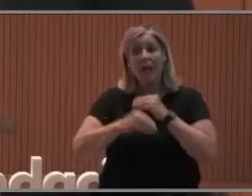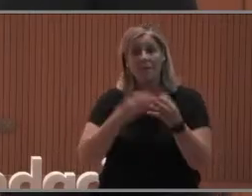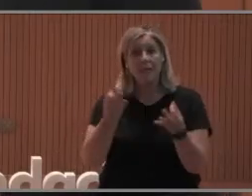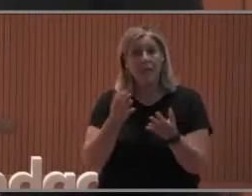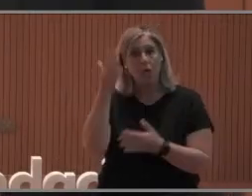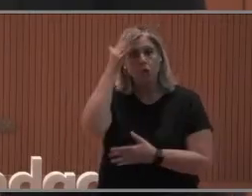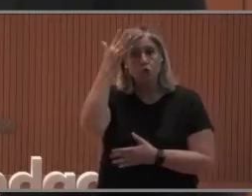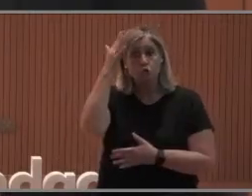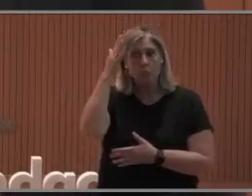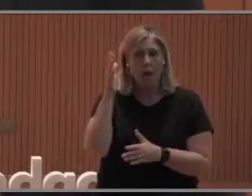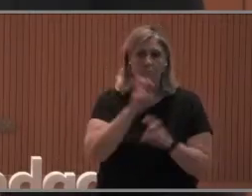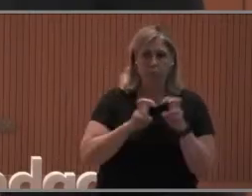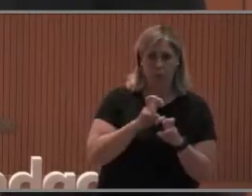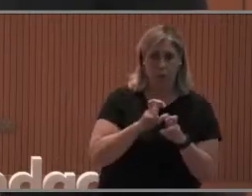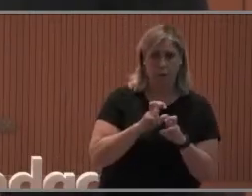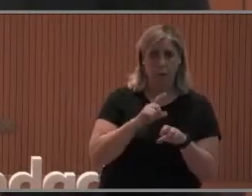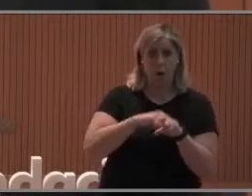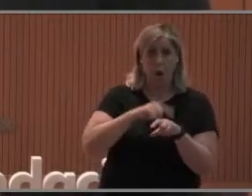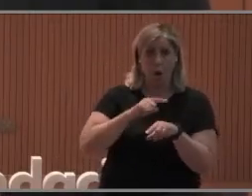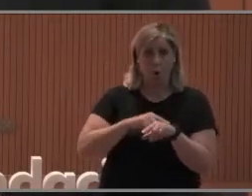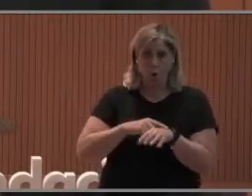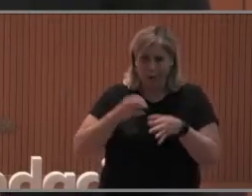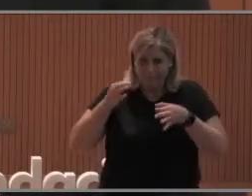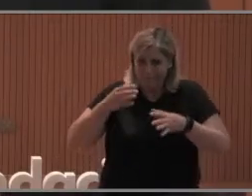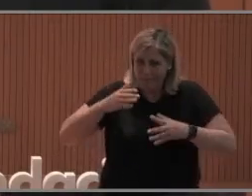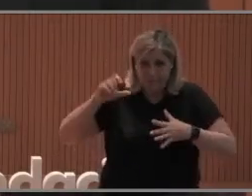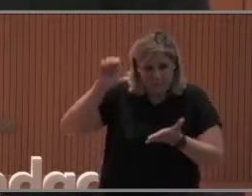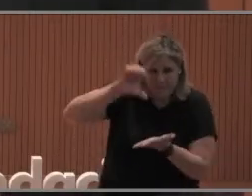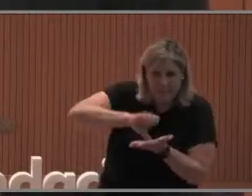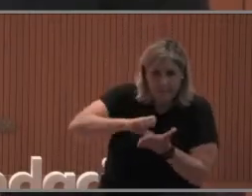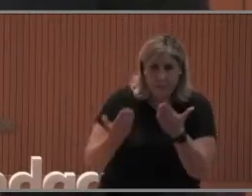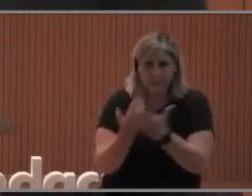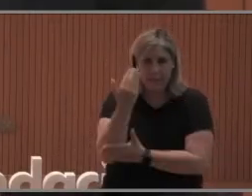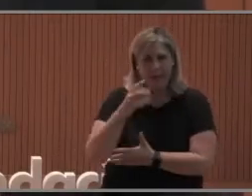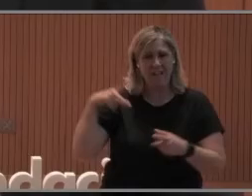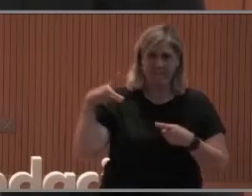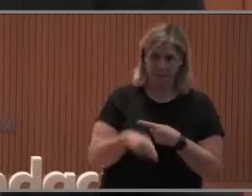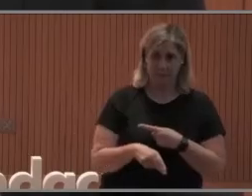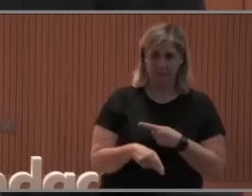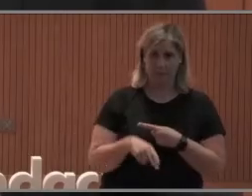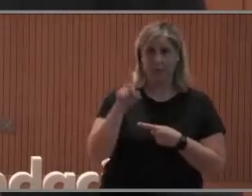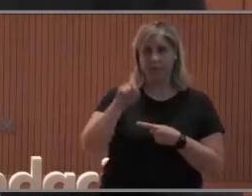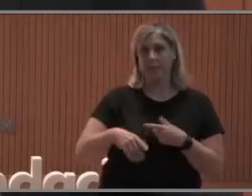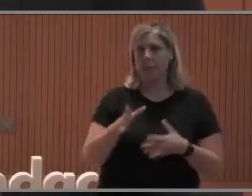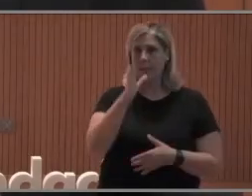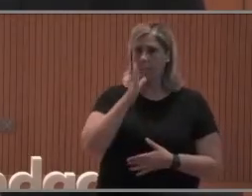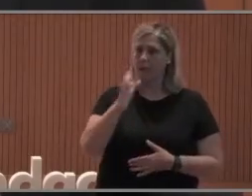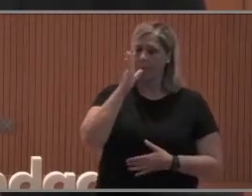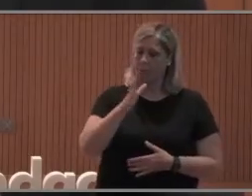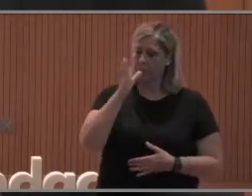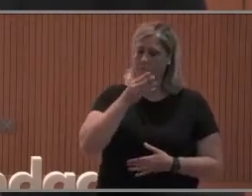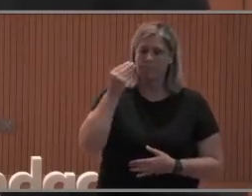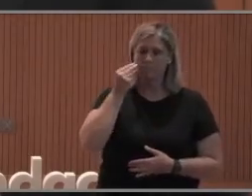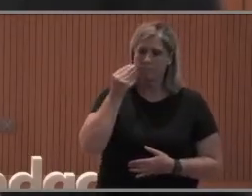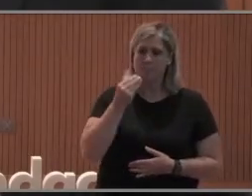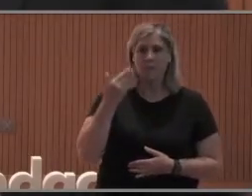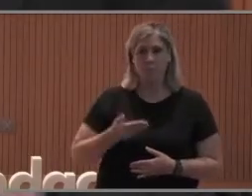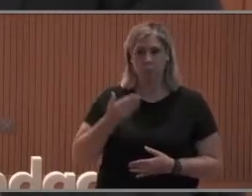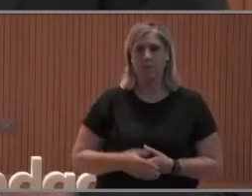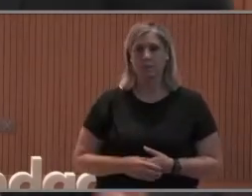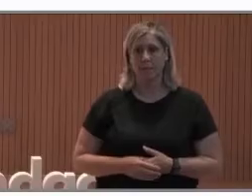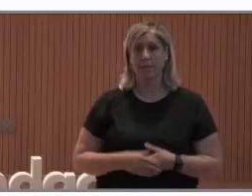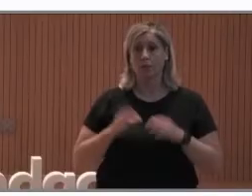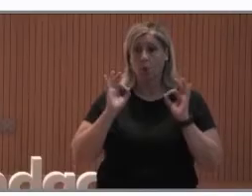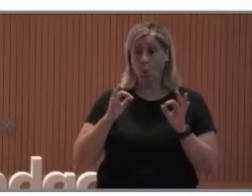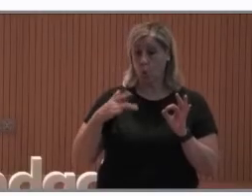de máximo calor, de máximo rigor del clima y, sobre todo, la hidratación, que lo veremos. Esos